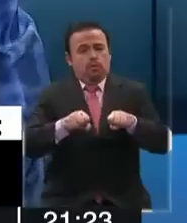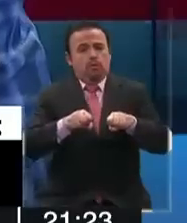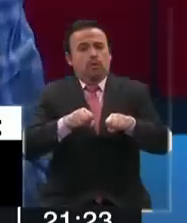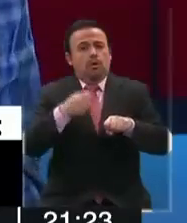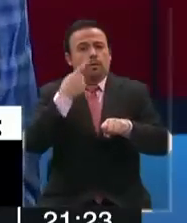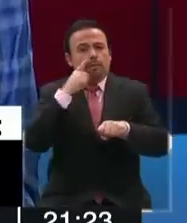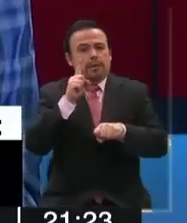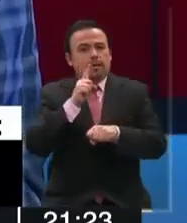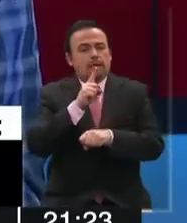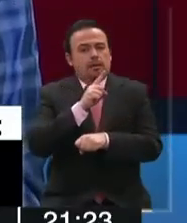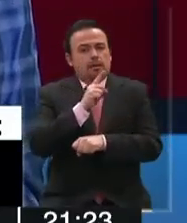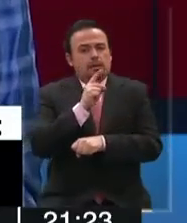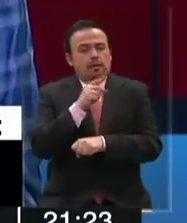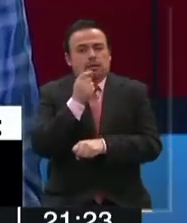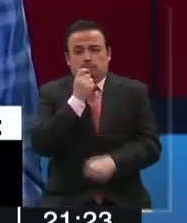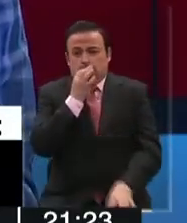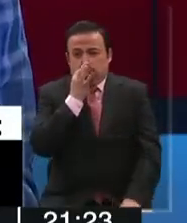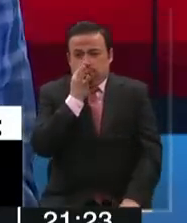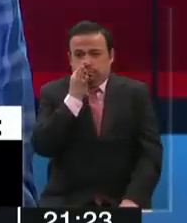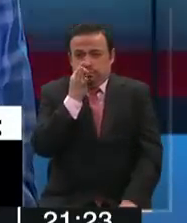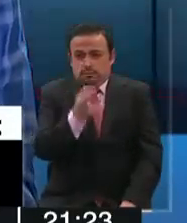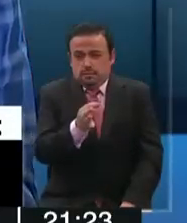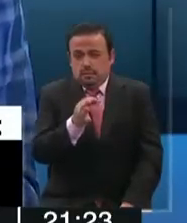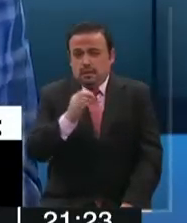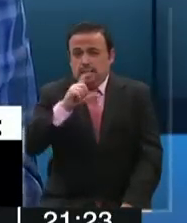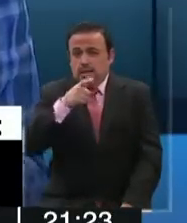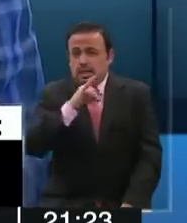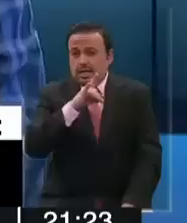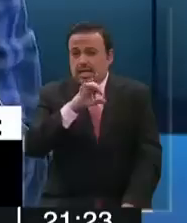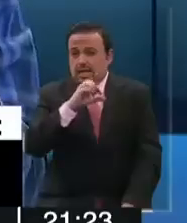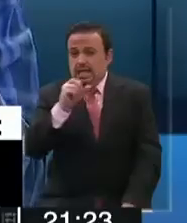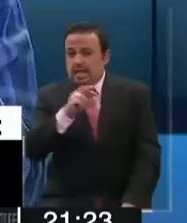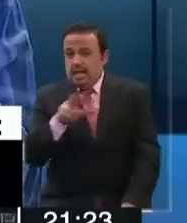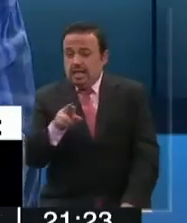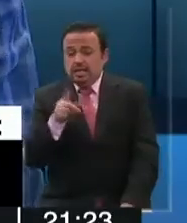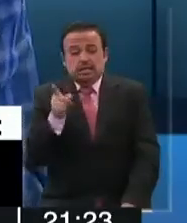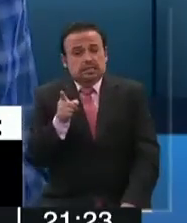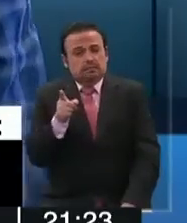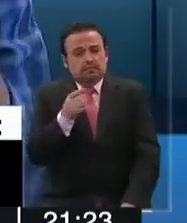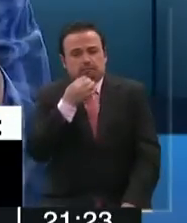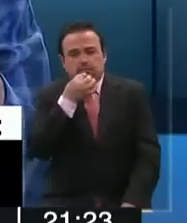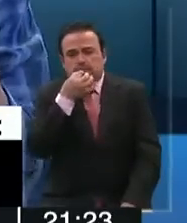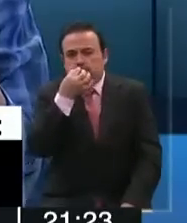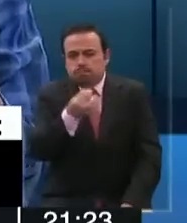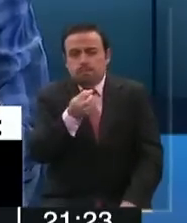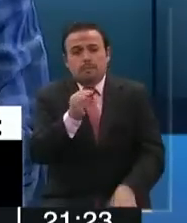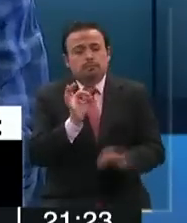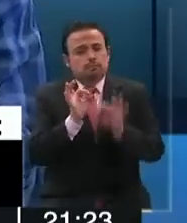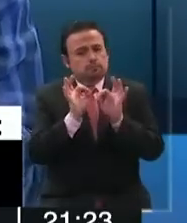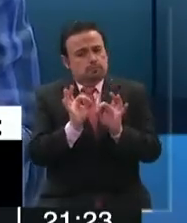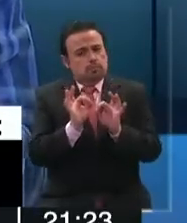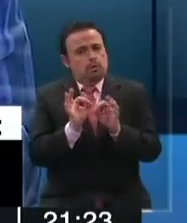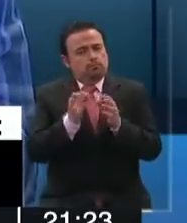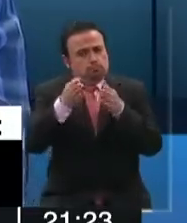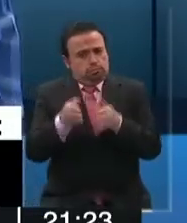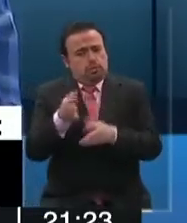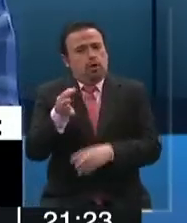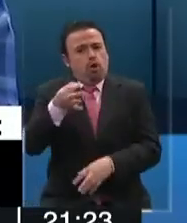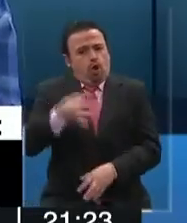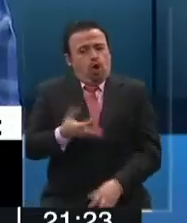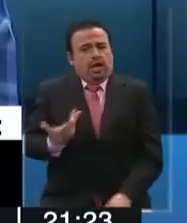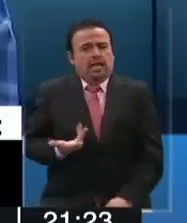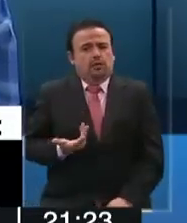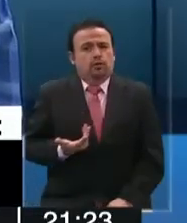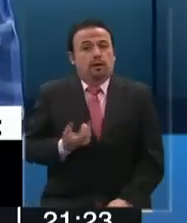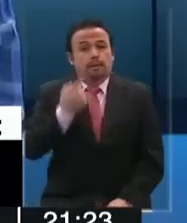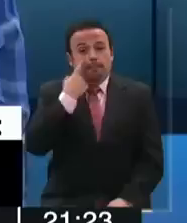tono empleado por Alejandro fue adecuado en la medida que en